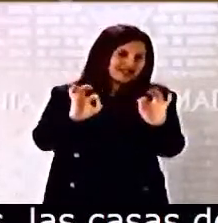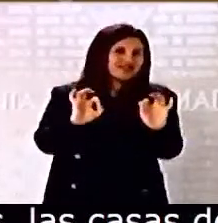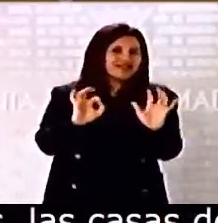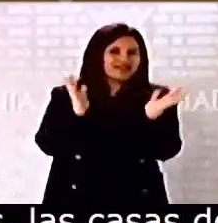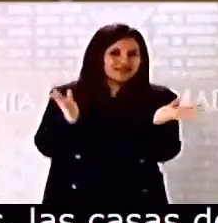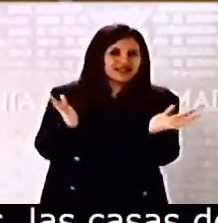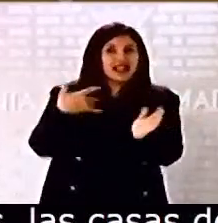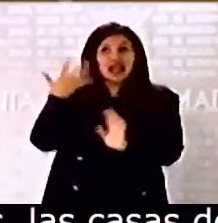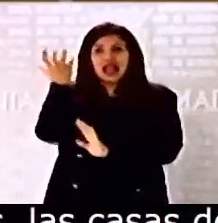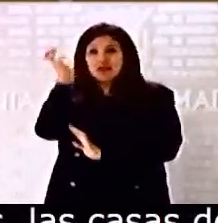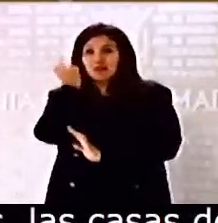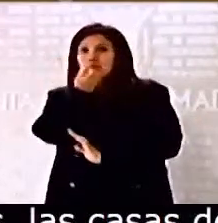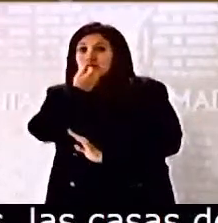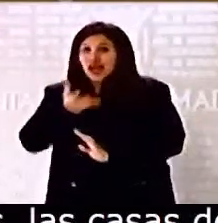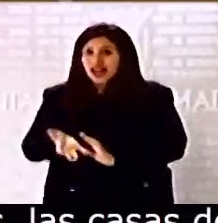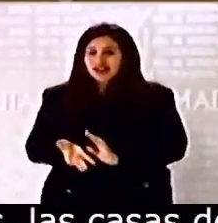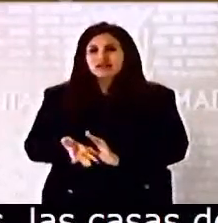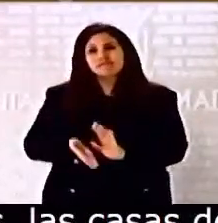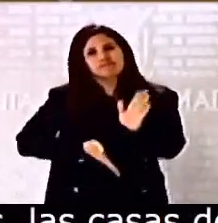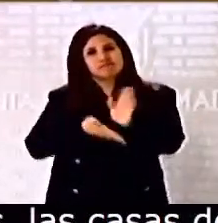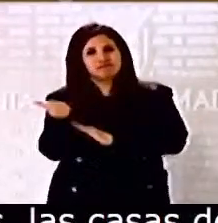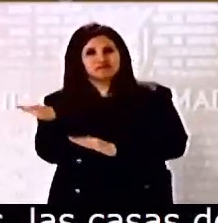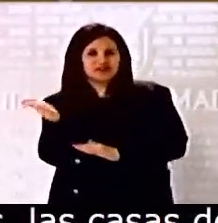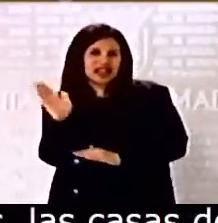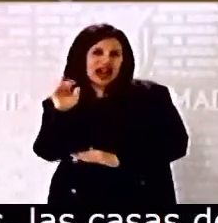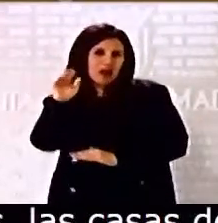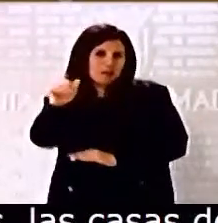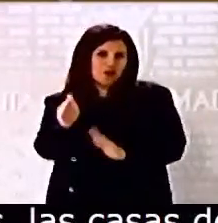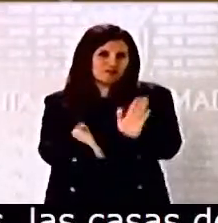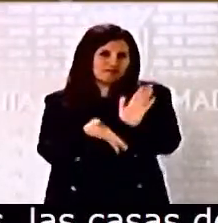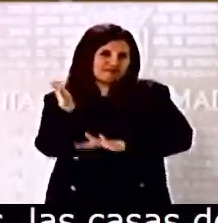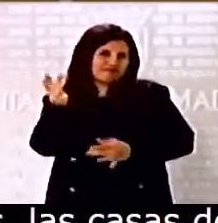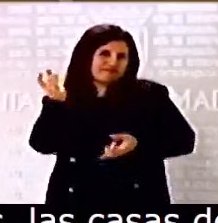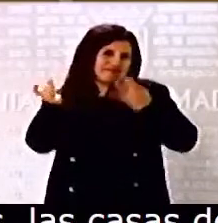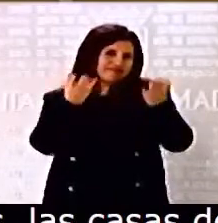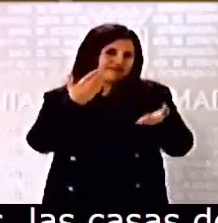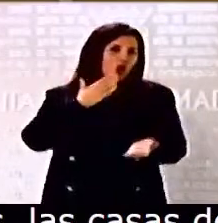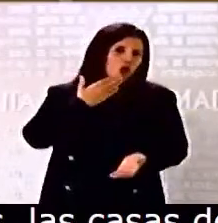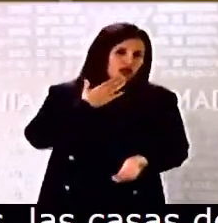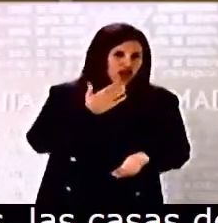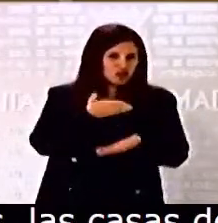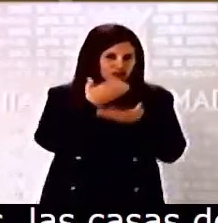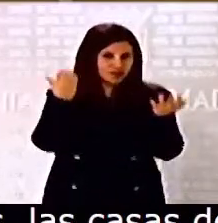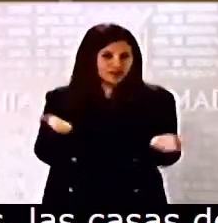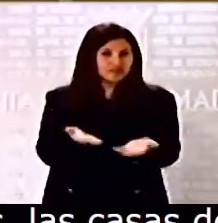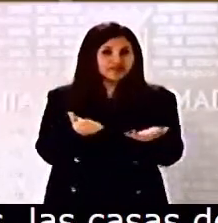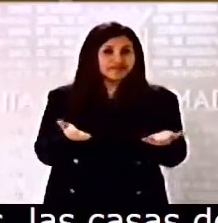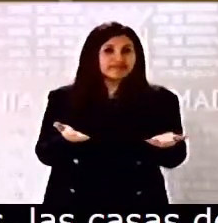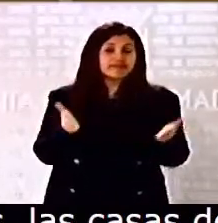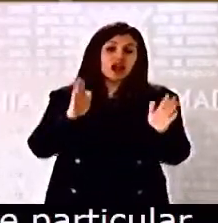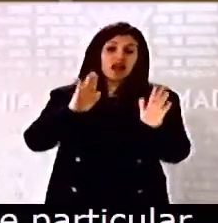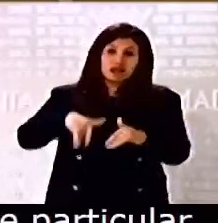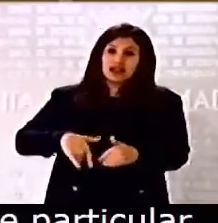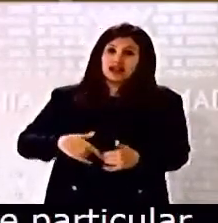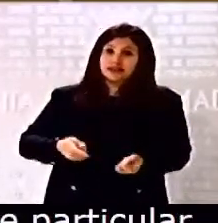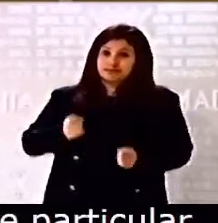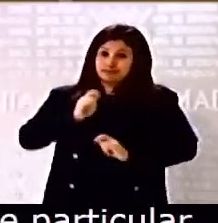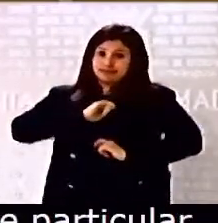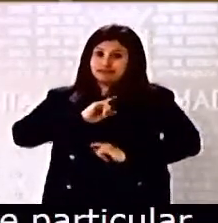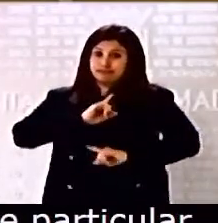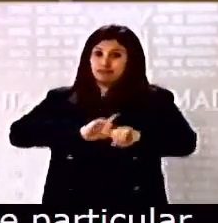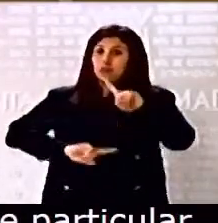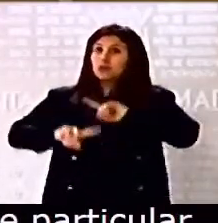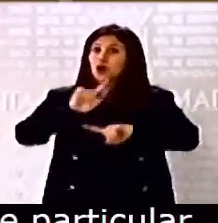cuando está el tiempo bueno, de irse a los campos a realizar actividades de ocio que nos han generado algún sobresalto que